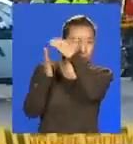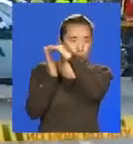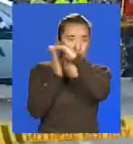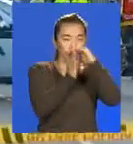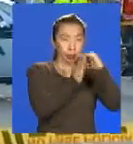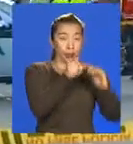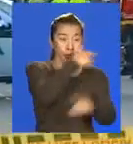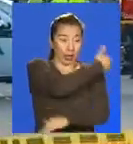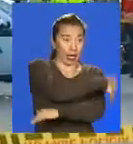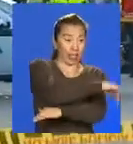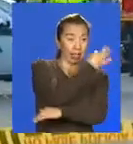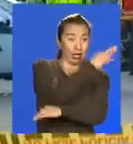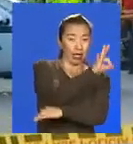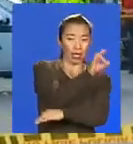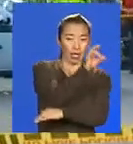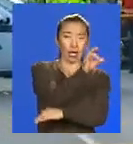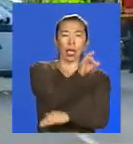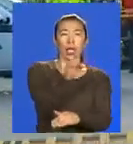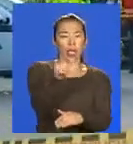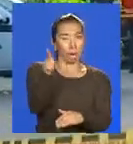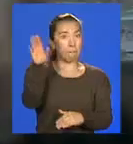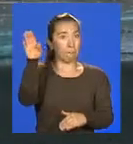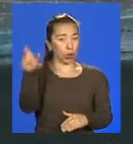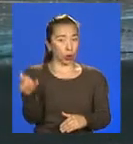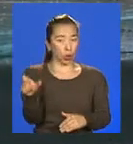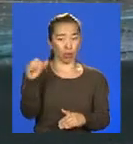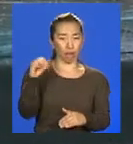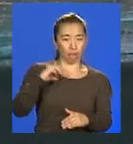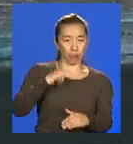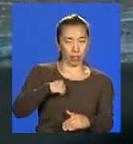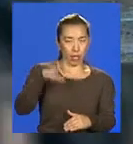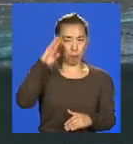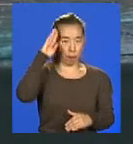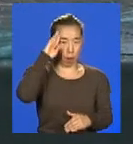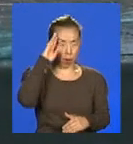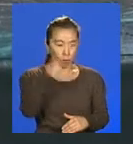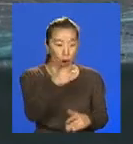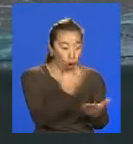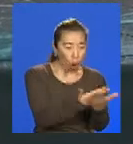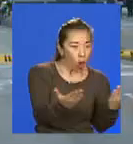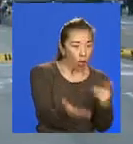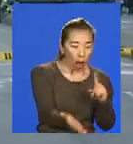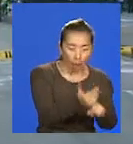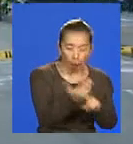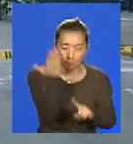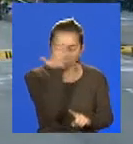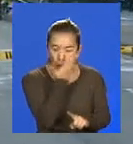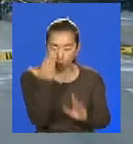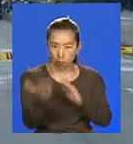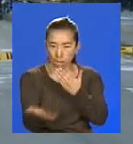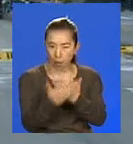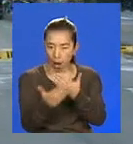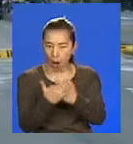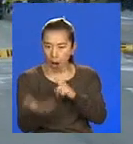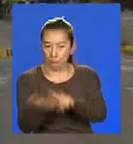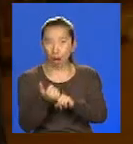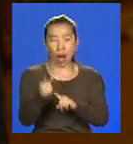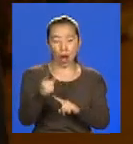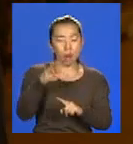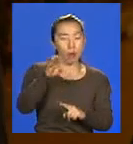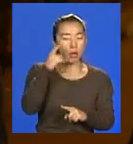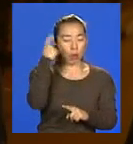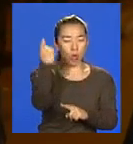calle 13, agentes de la Fiscalía y Policía recogieron todo el material probatorio con el que buscarán a los responsables de la explosión.